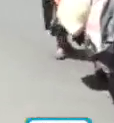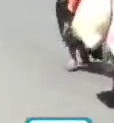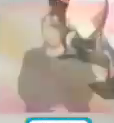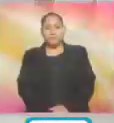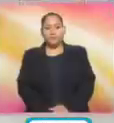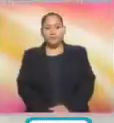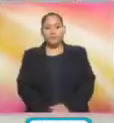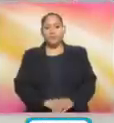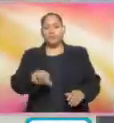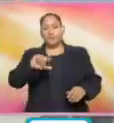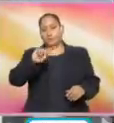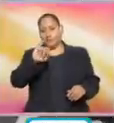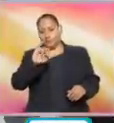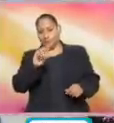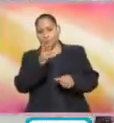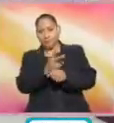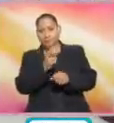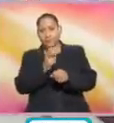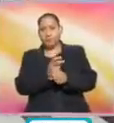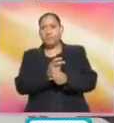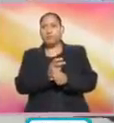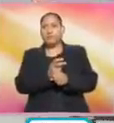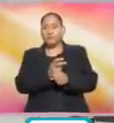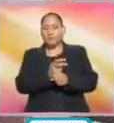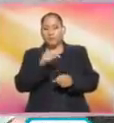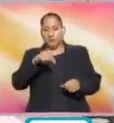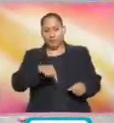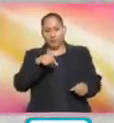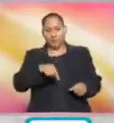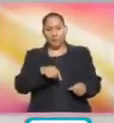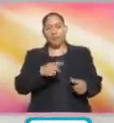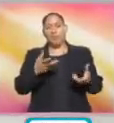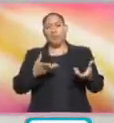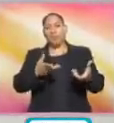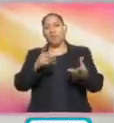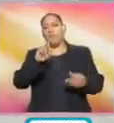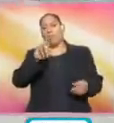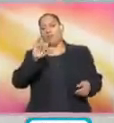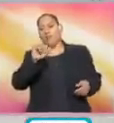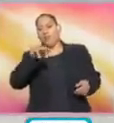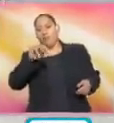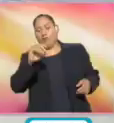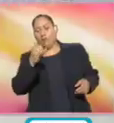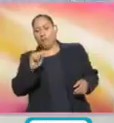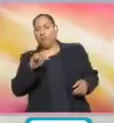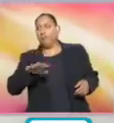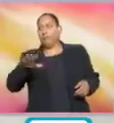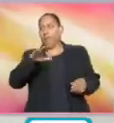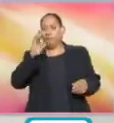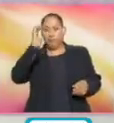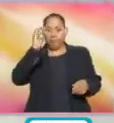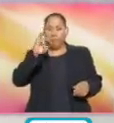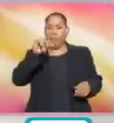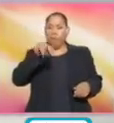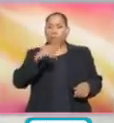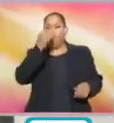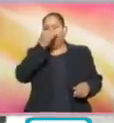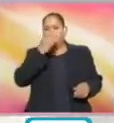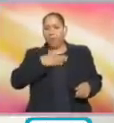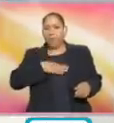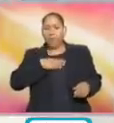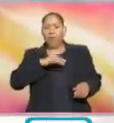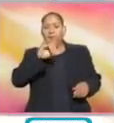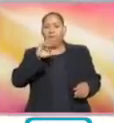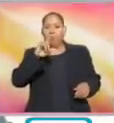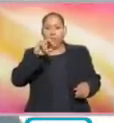Pues hoy, tío Alberto, lo invito a ver una leyenda aquí en esta calle de Luis Moya, barrio de San Juan, cerca de los baños Jordán,